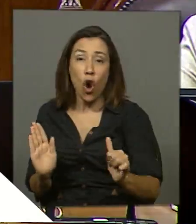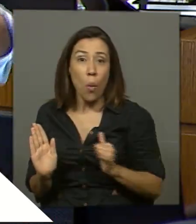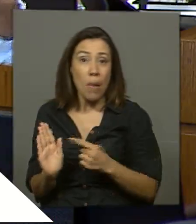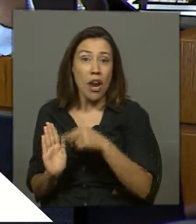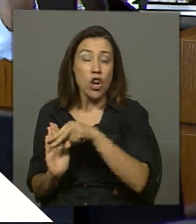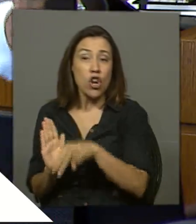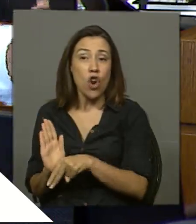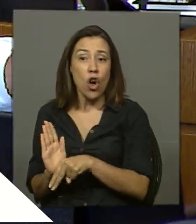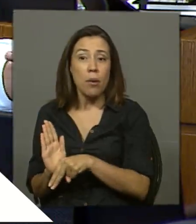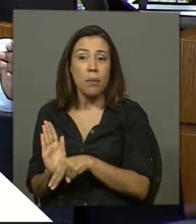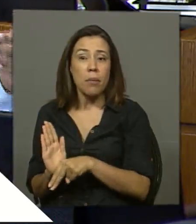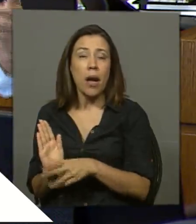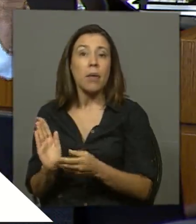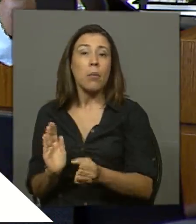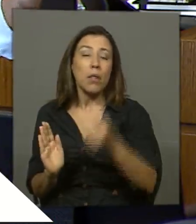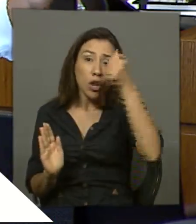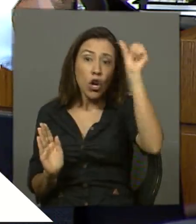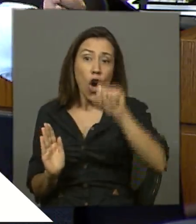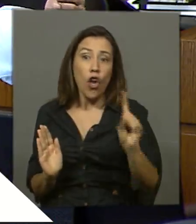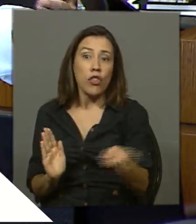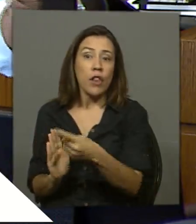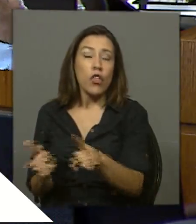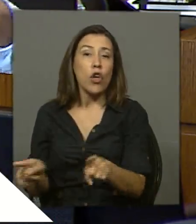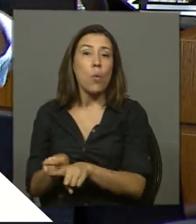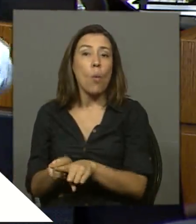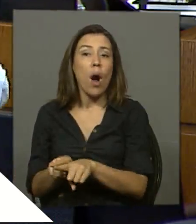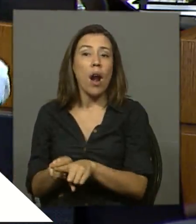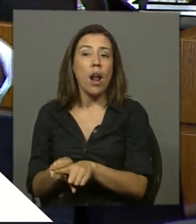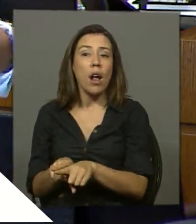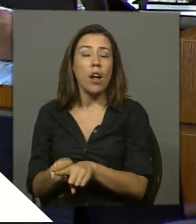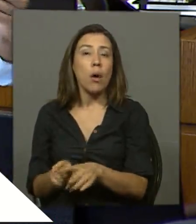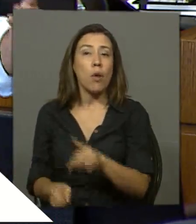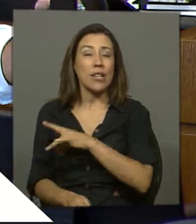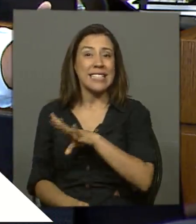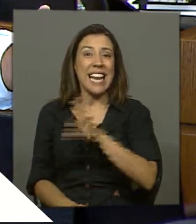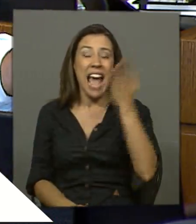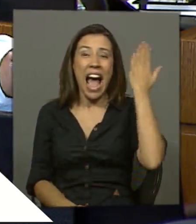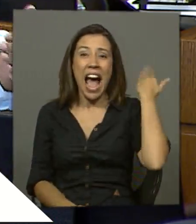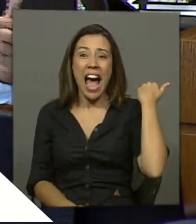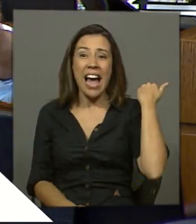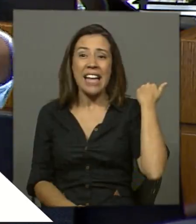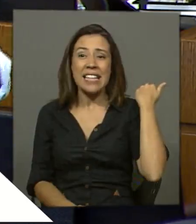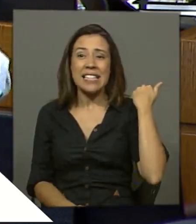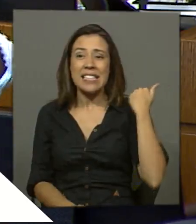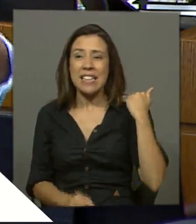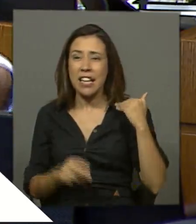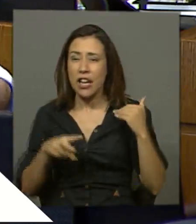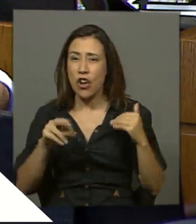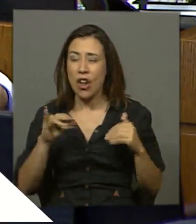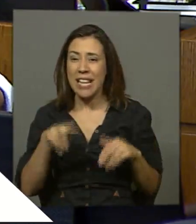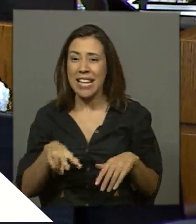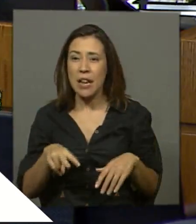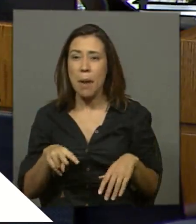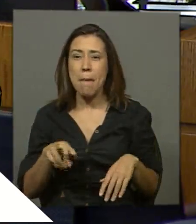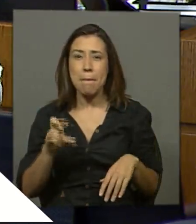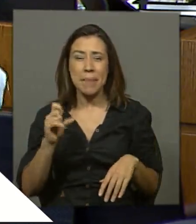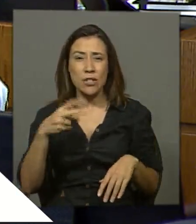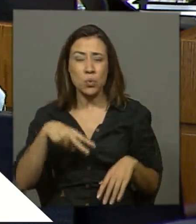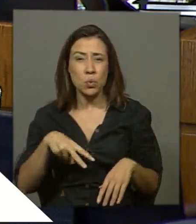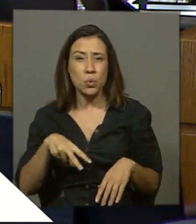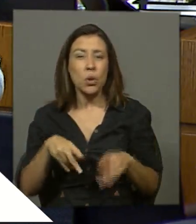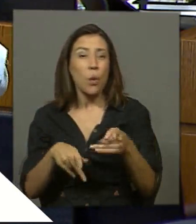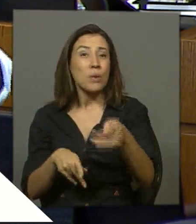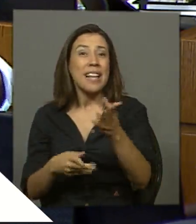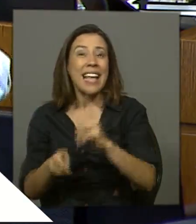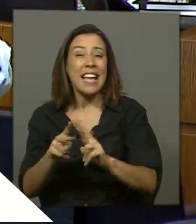esa Norma constitucional iban a ser condenado como lo fueron condenado como fue condenado chile en el caso deo norín y Pascual pichun usted lo que ha